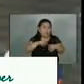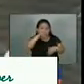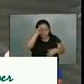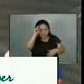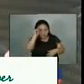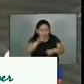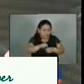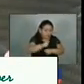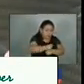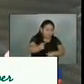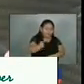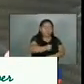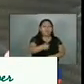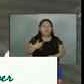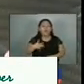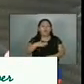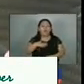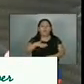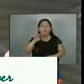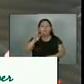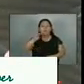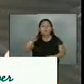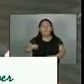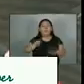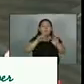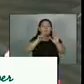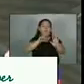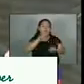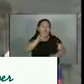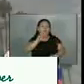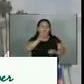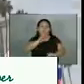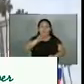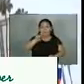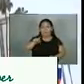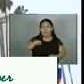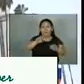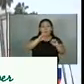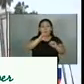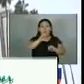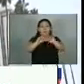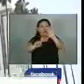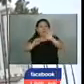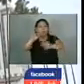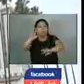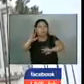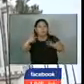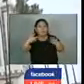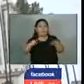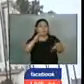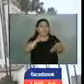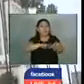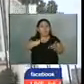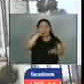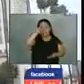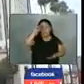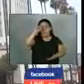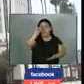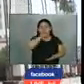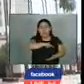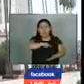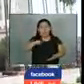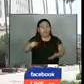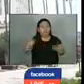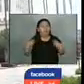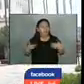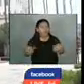agricultura. Tengo las cifras de 2.063 visas que se han dado para la gente de El Salvador, que los